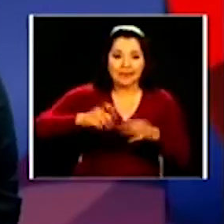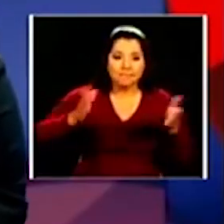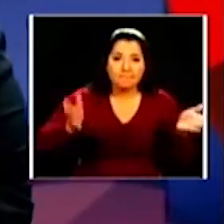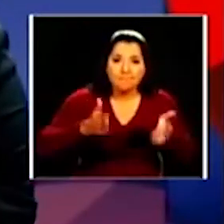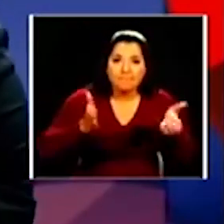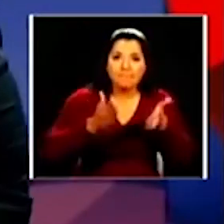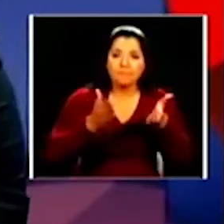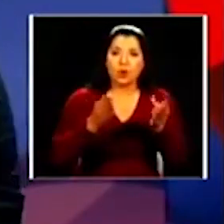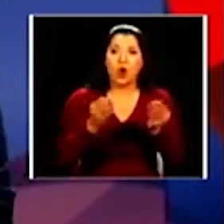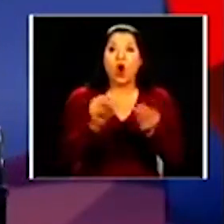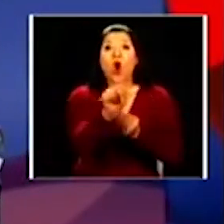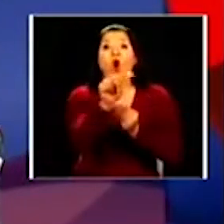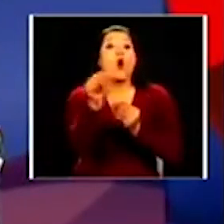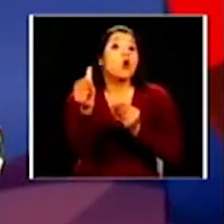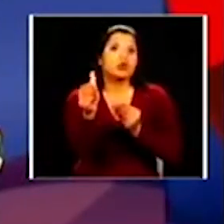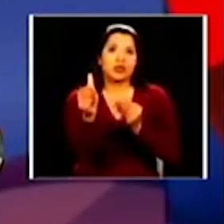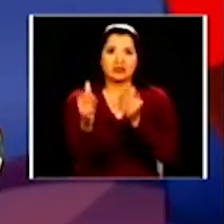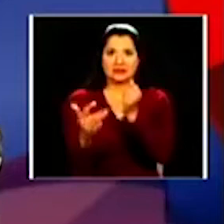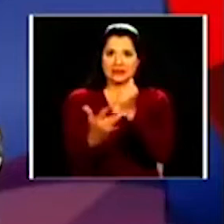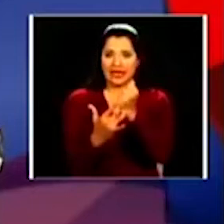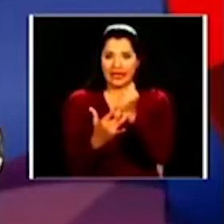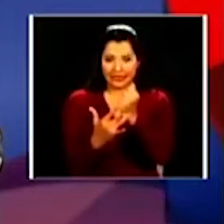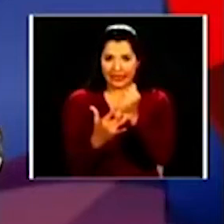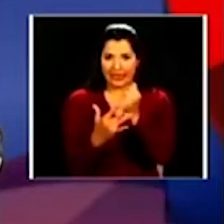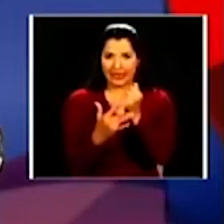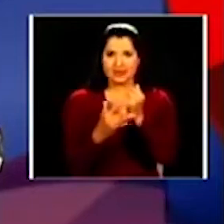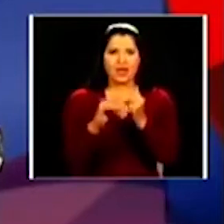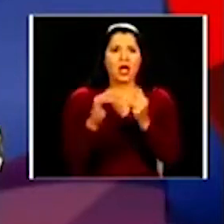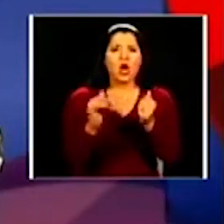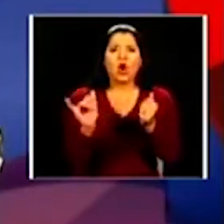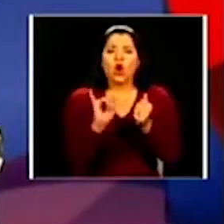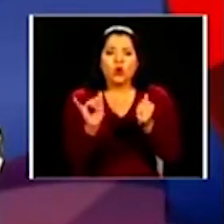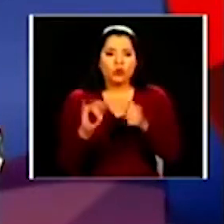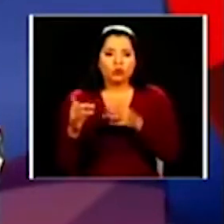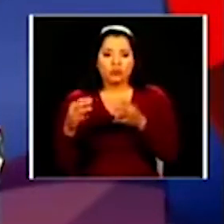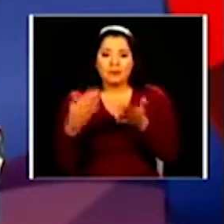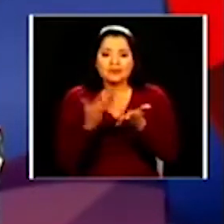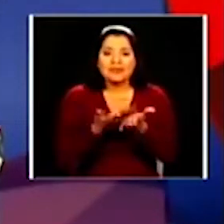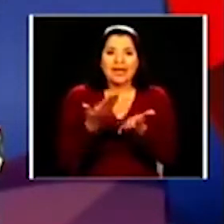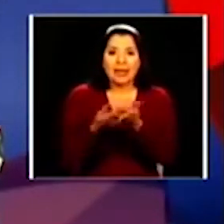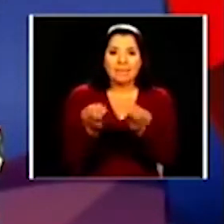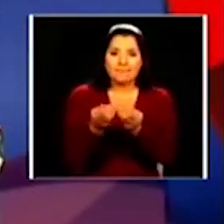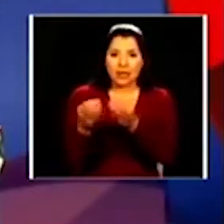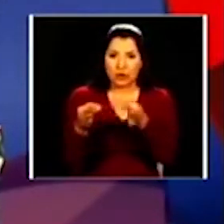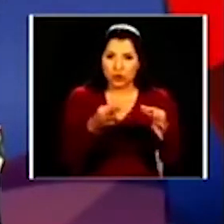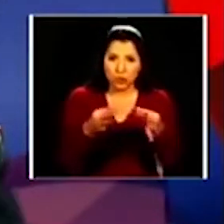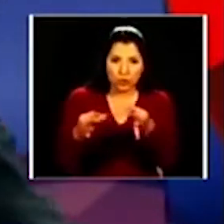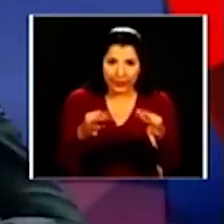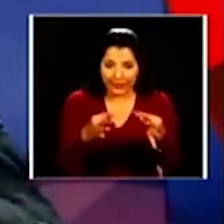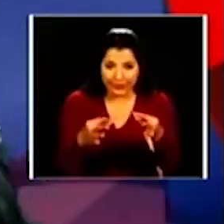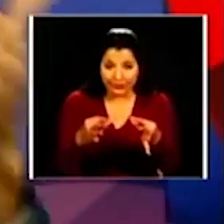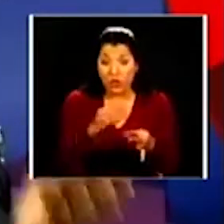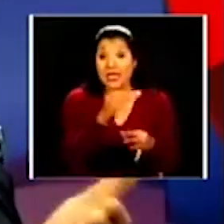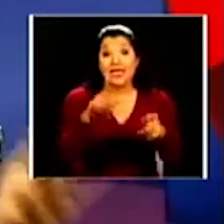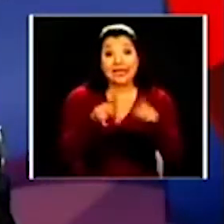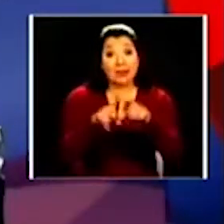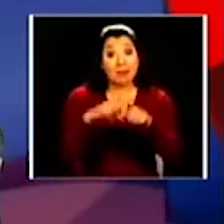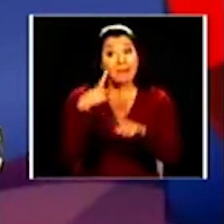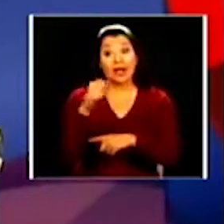con fines turísticos, la capacitación en Punta Arenas y los litorales para que también otros jóvenes puedan o explotar